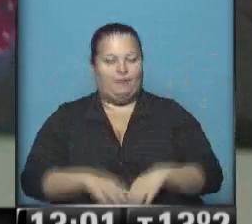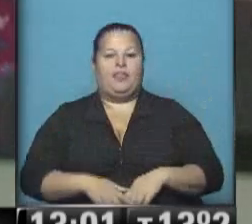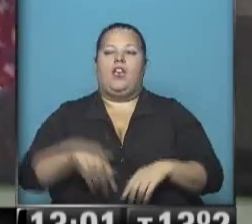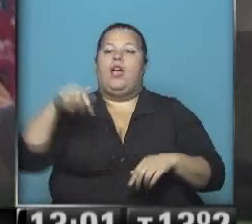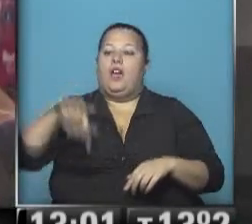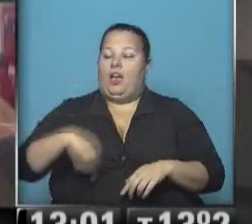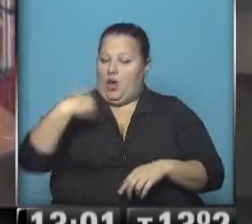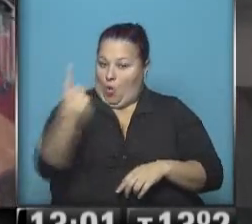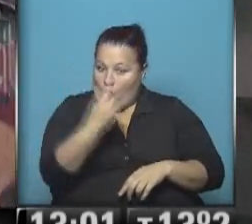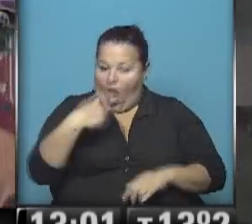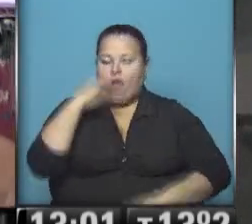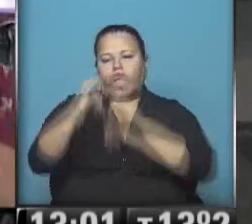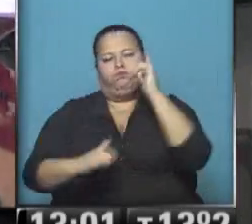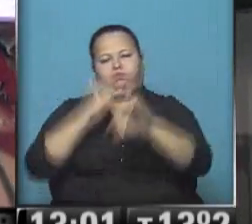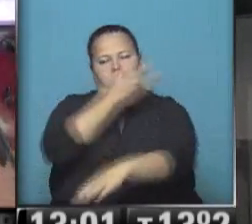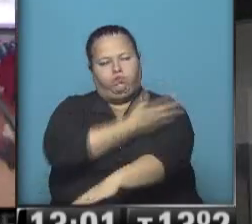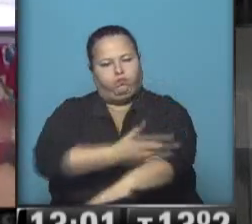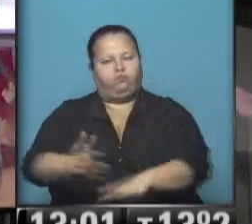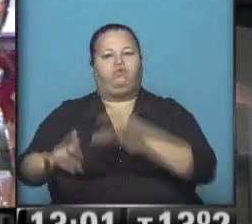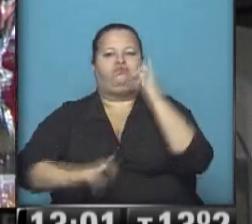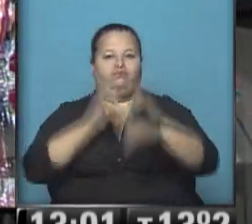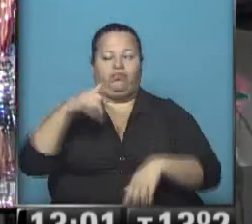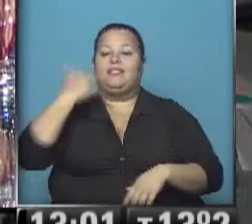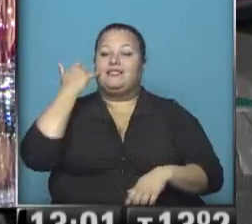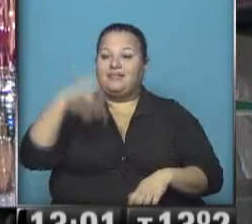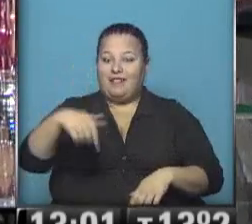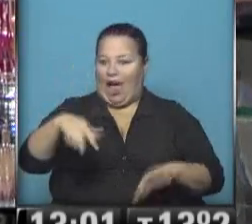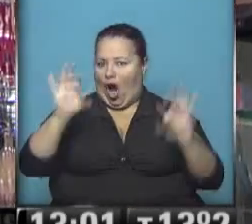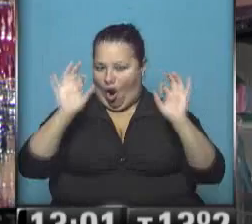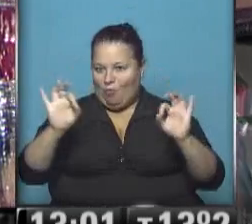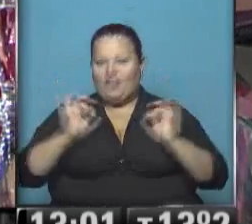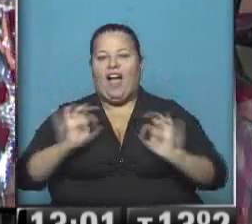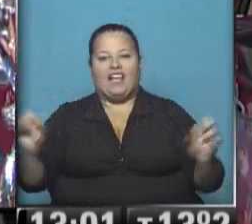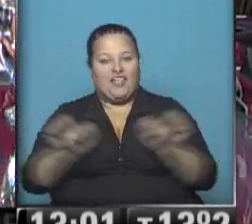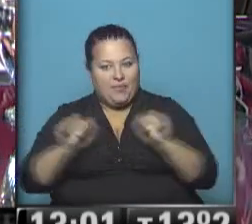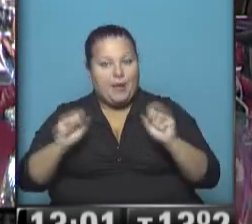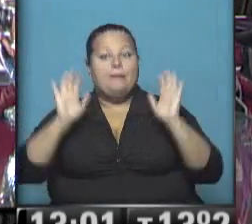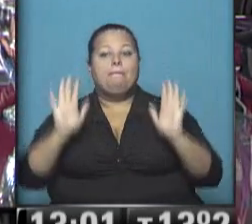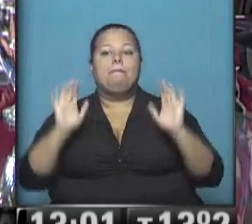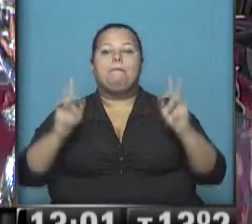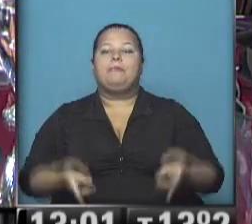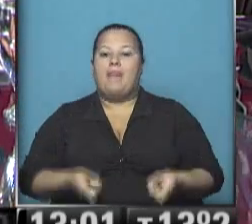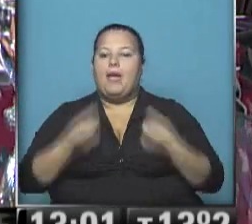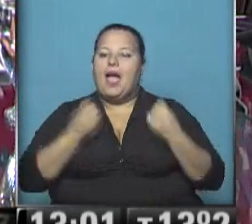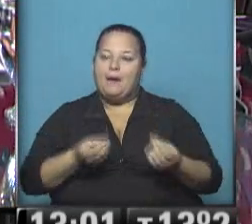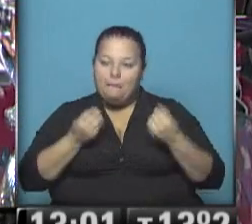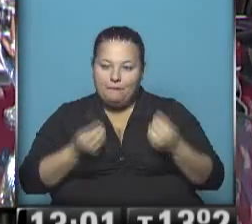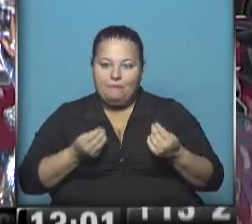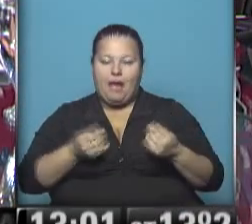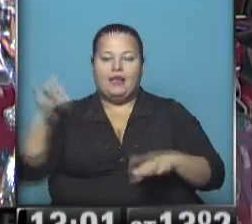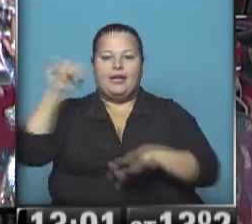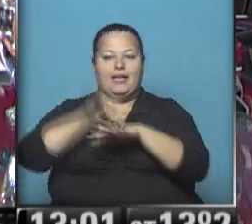y durante la próxima hora compartimos con ustedes toda la información ya a pleno con las vacaciones de invierno pero también con lo que está pasando en el